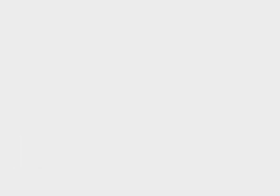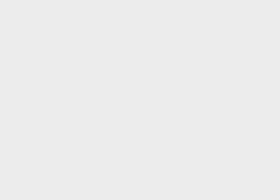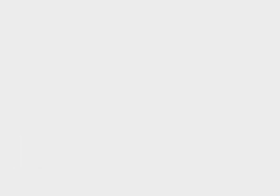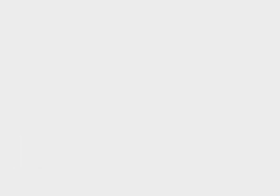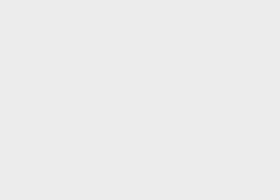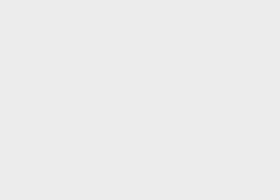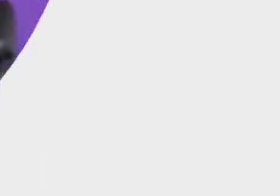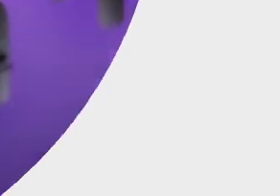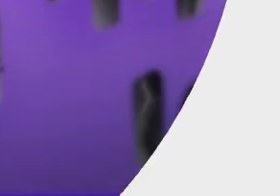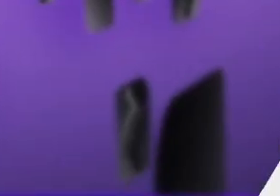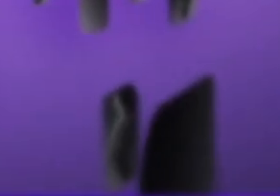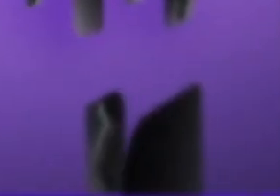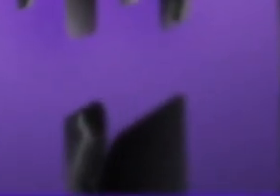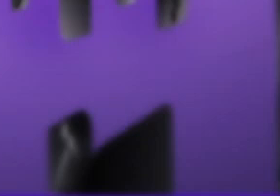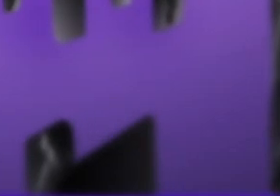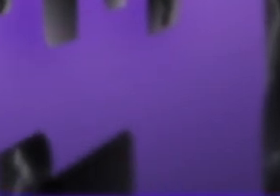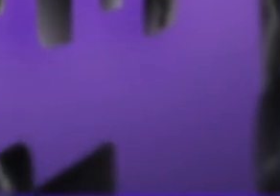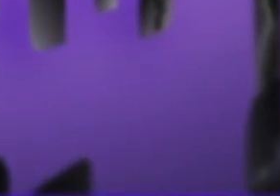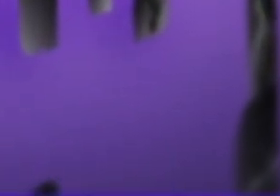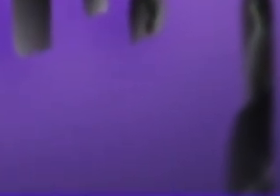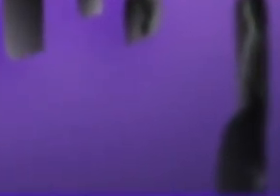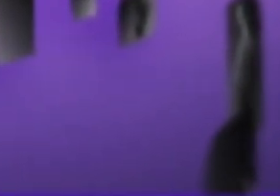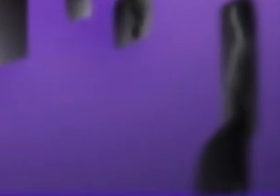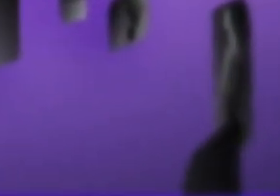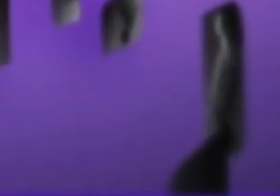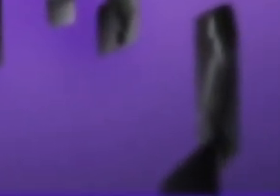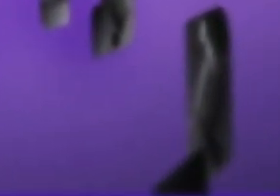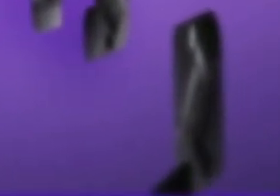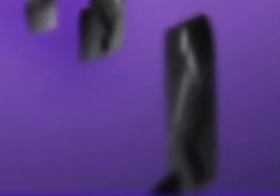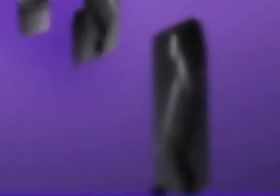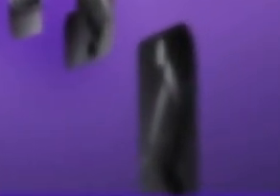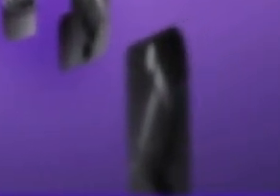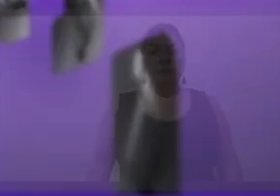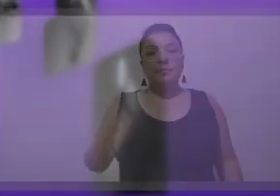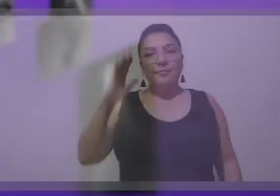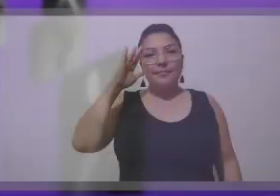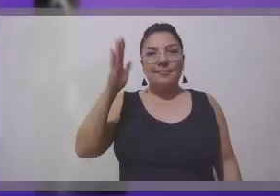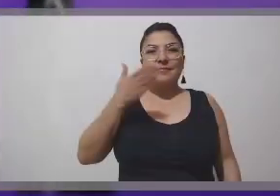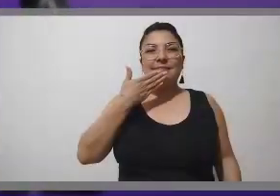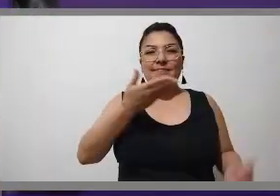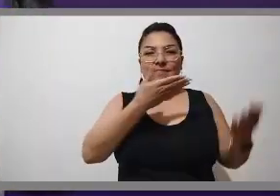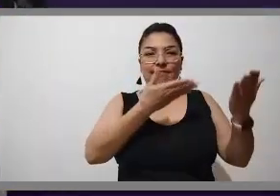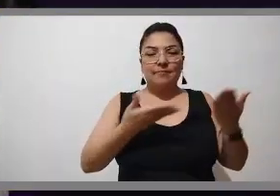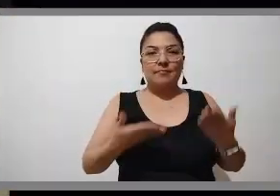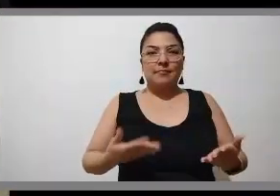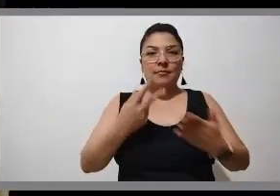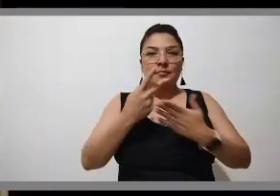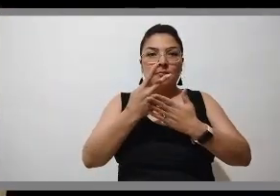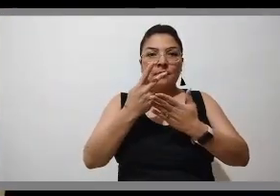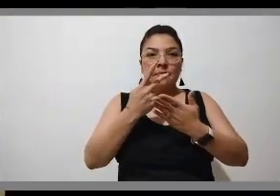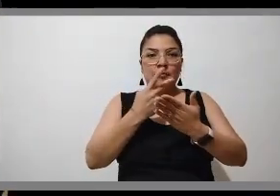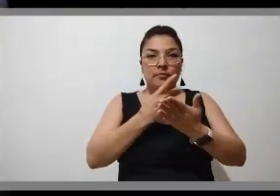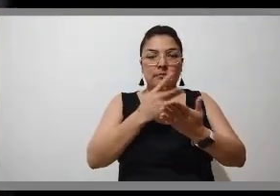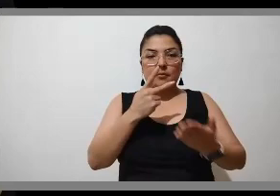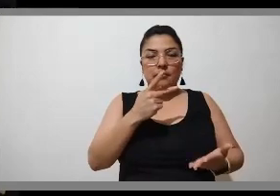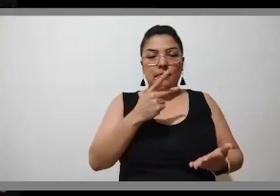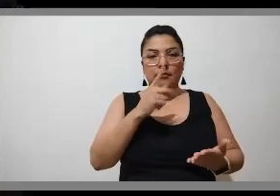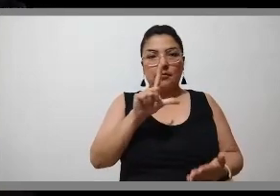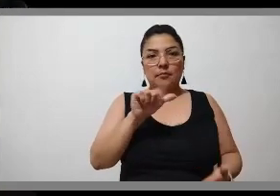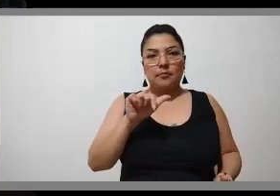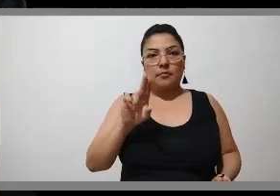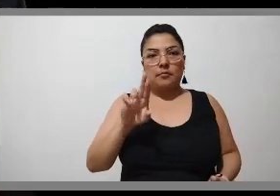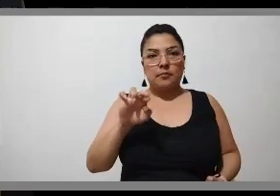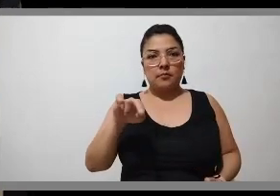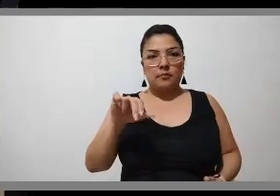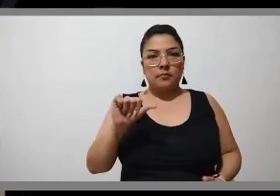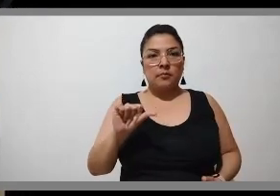Los temas democrático-electorales al alcance de la ciudadanía. Hola, ¿qué tal? Bienvenidos a su programa La Urna,